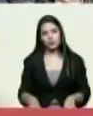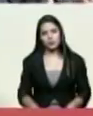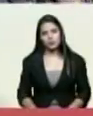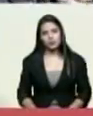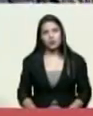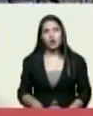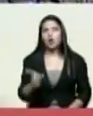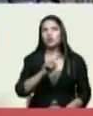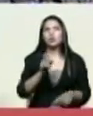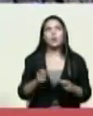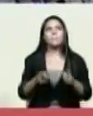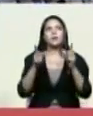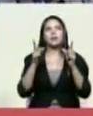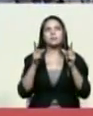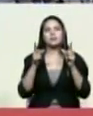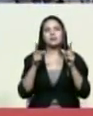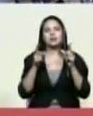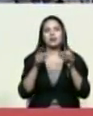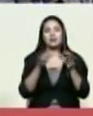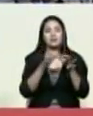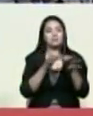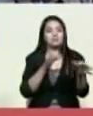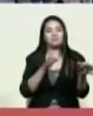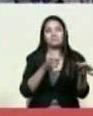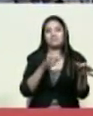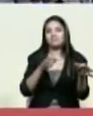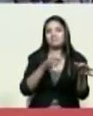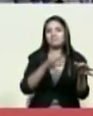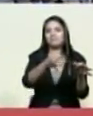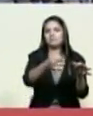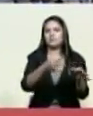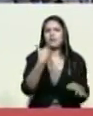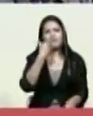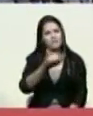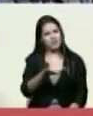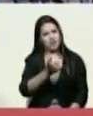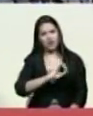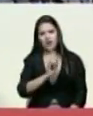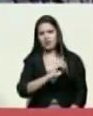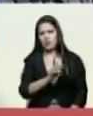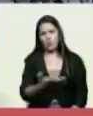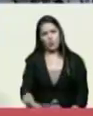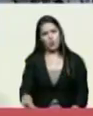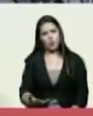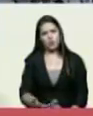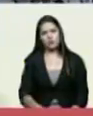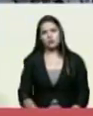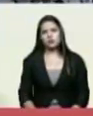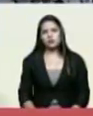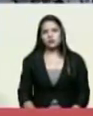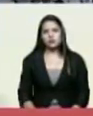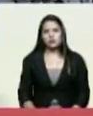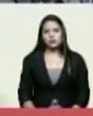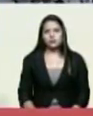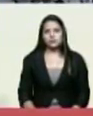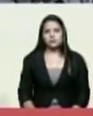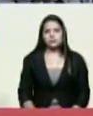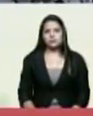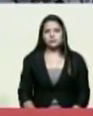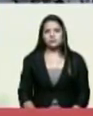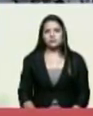No permitan que los llamen sectarios. Esa palabra es muy fea. Pero es un sectario y se lo ponen desde